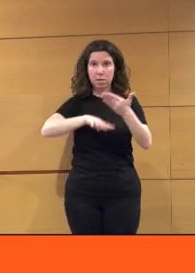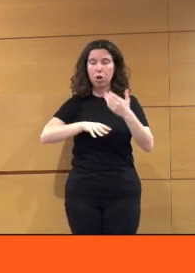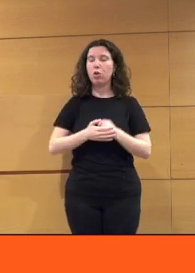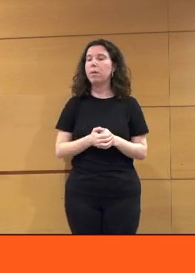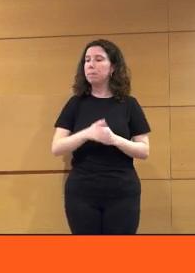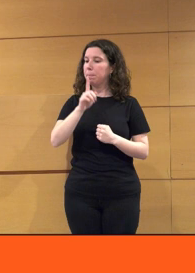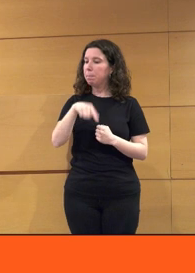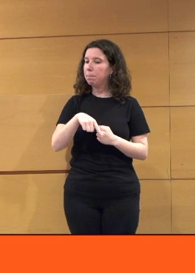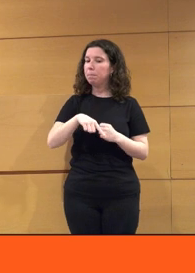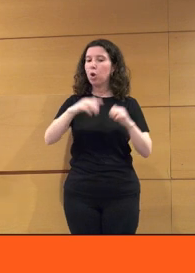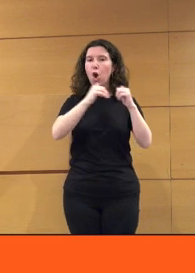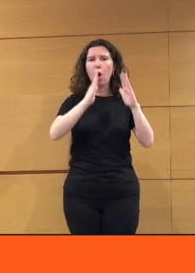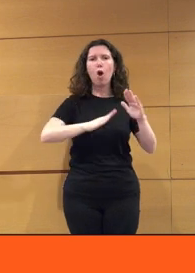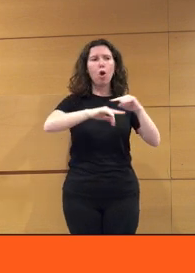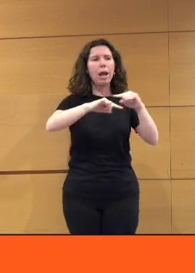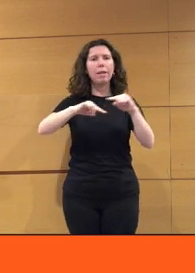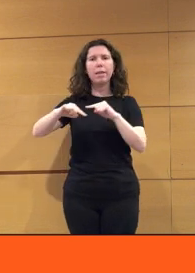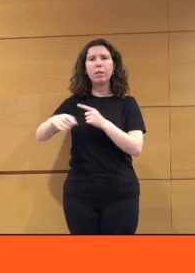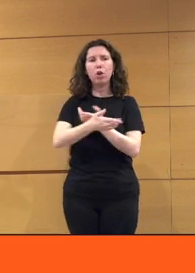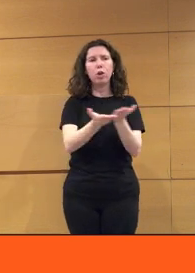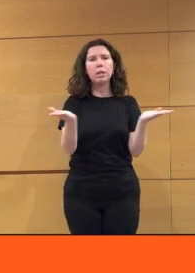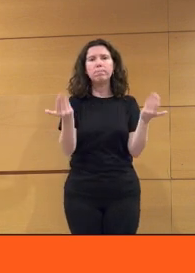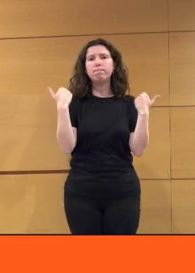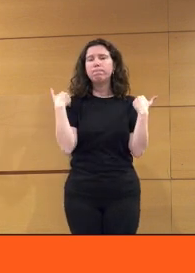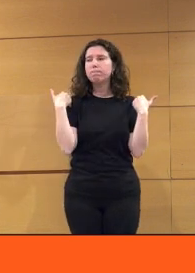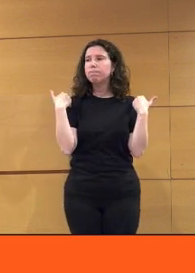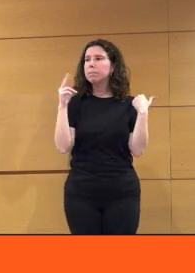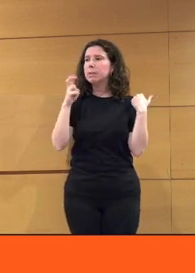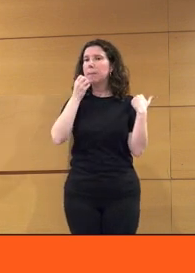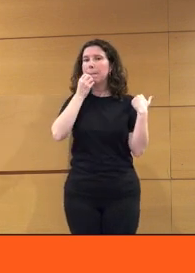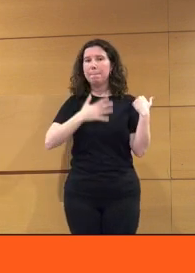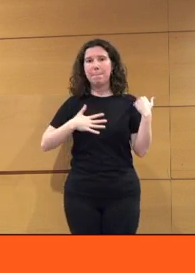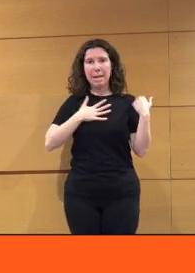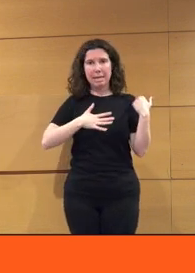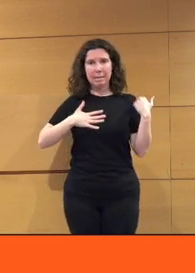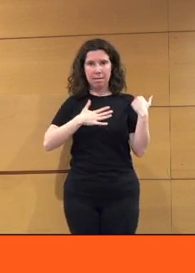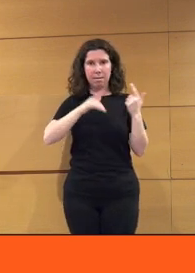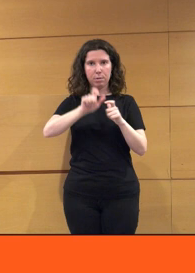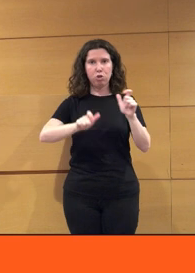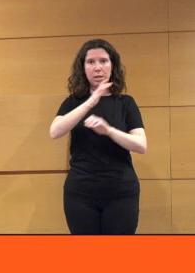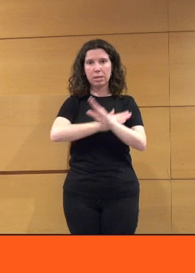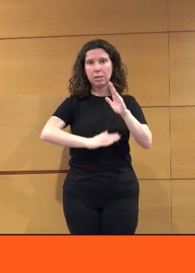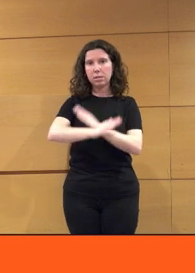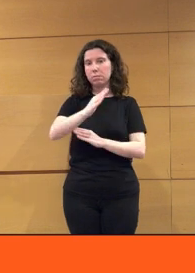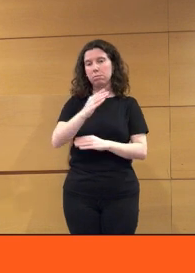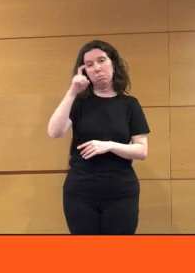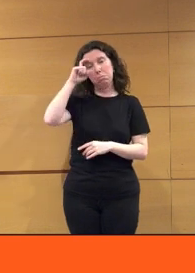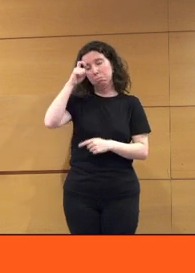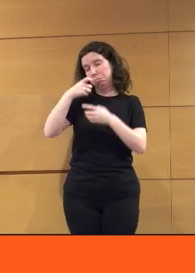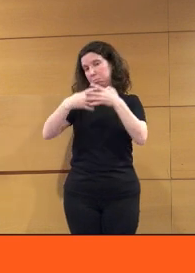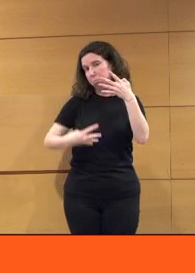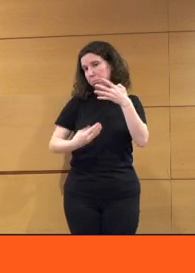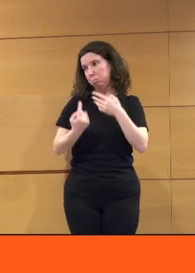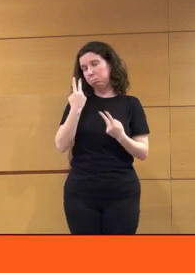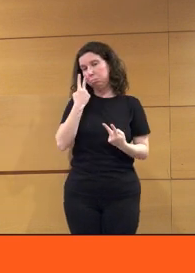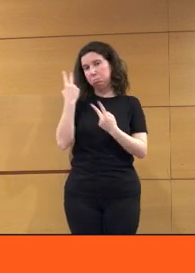con organizaciones que velan por el bienestar de las personas con discapacidad como ANFAS y Plena Inclusión, una en